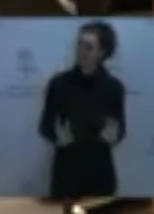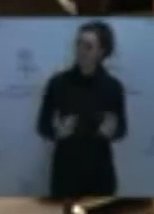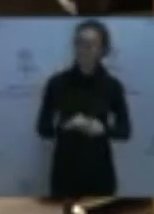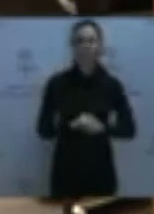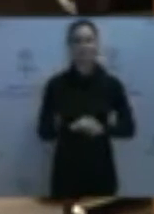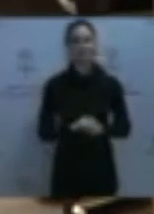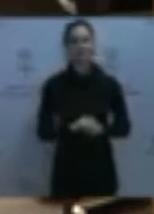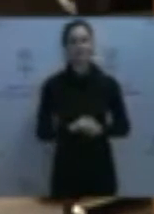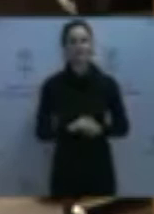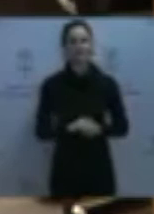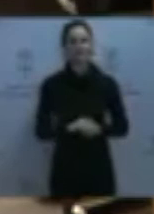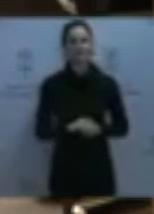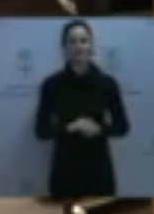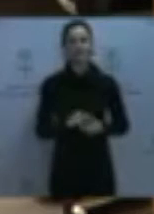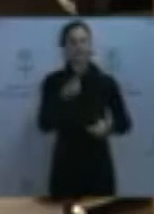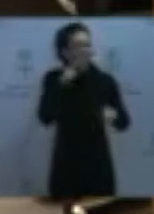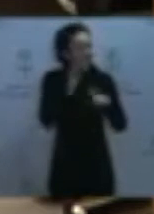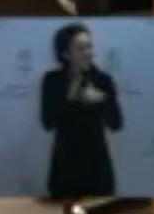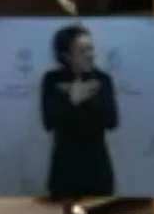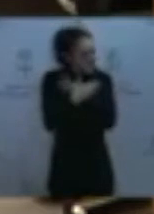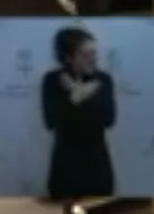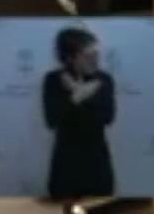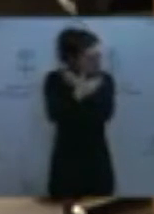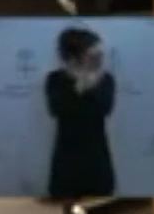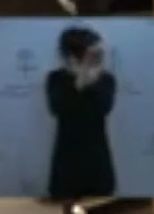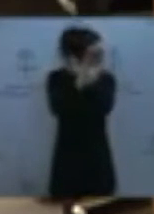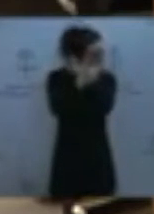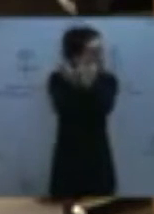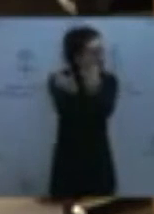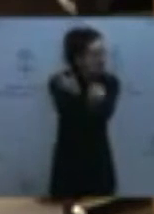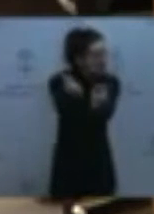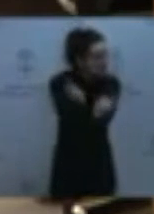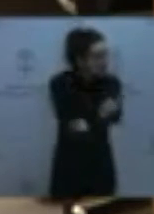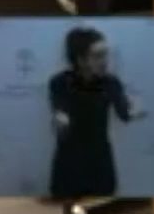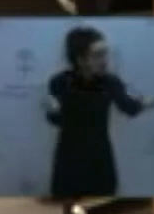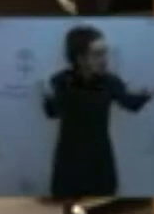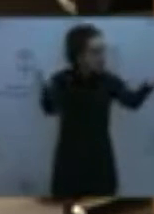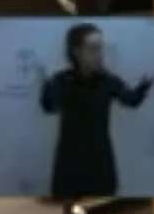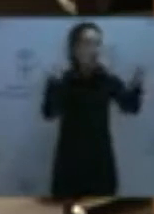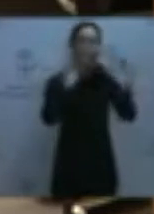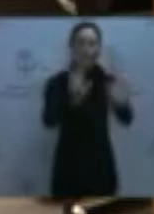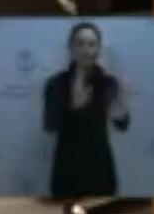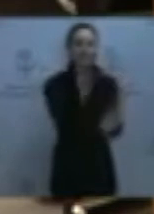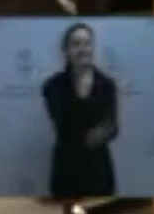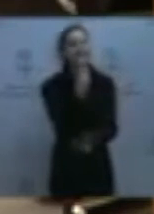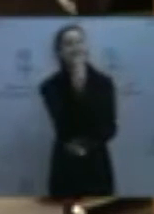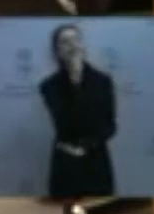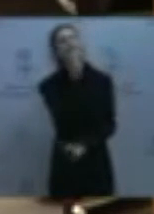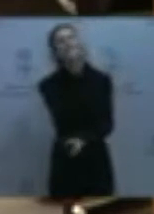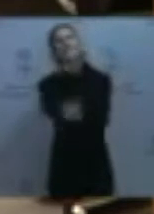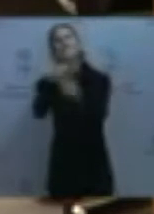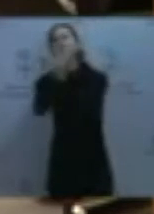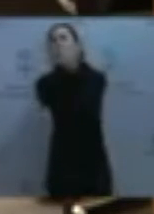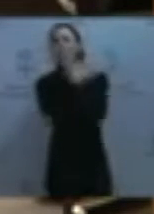que las mariposas duran un día tan solo y, sin embargo, qué bonitas son.